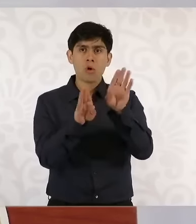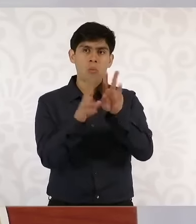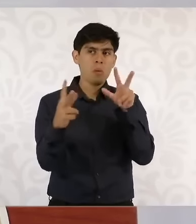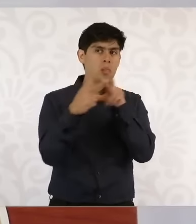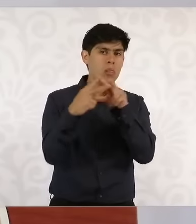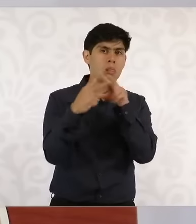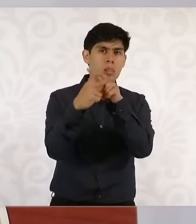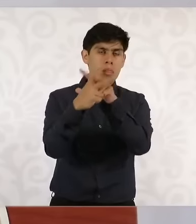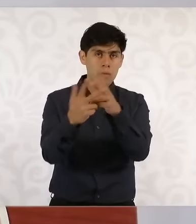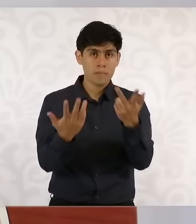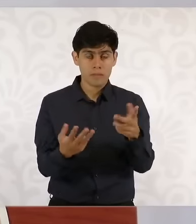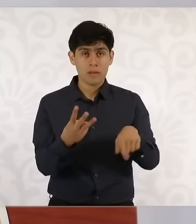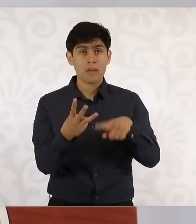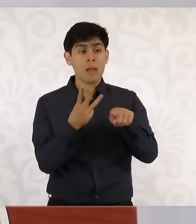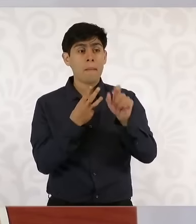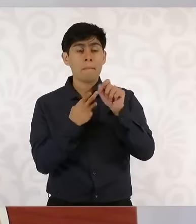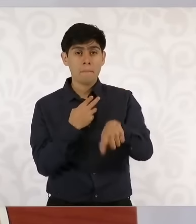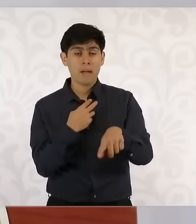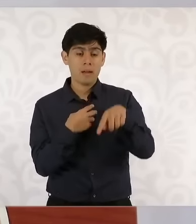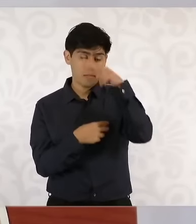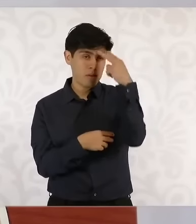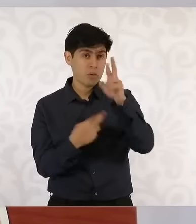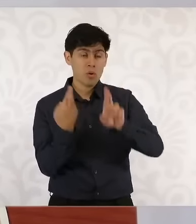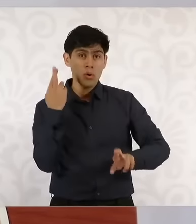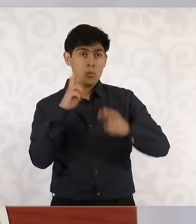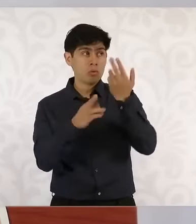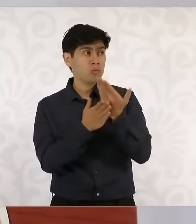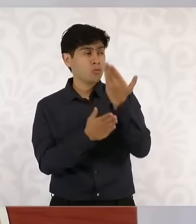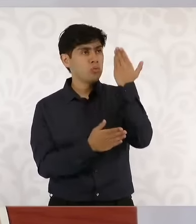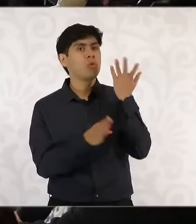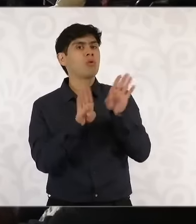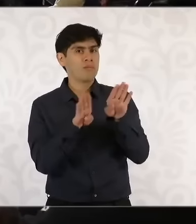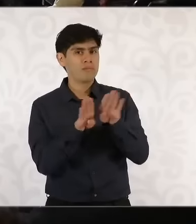Revolución Mexicana? Que, por cierto, hoy el humanismo mexicano es sobre ello.